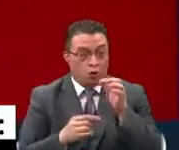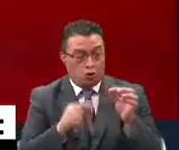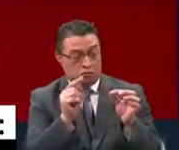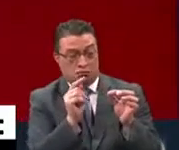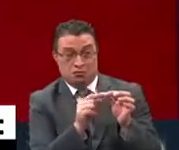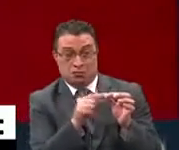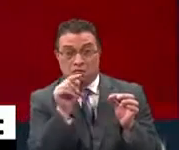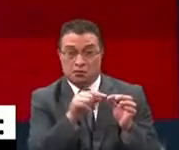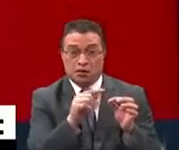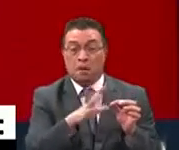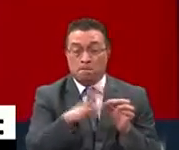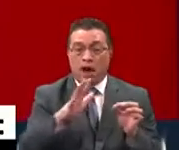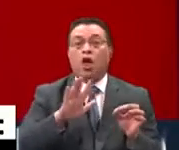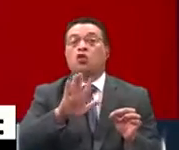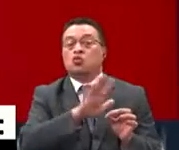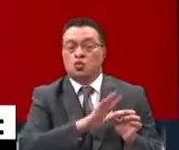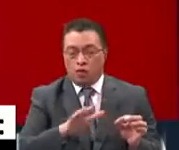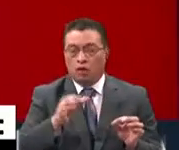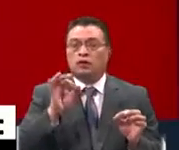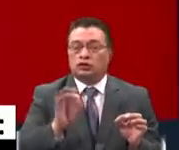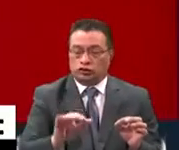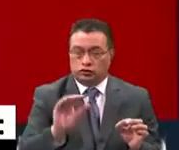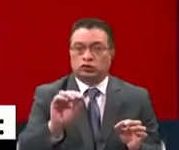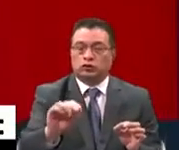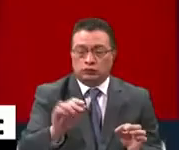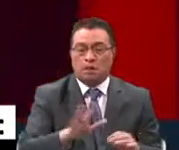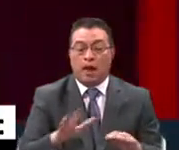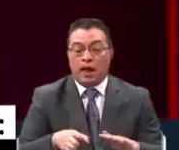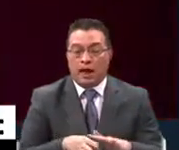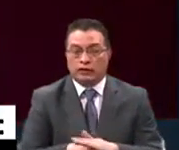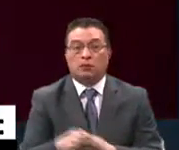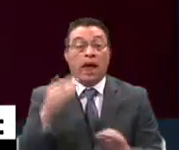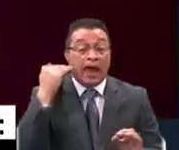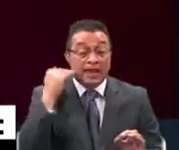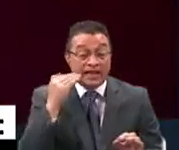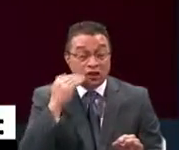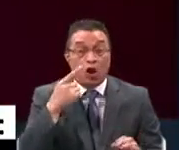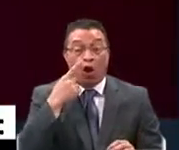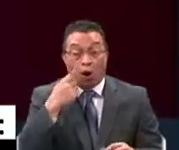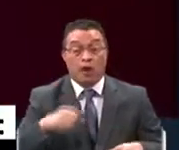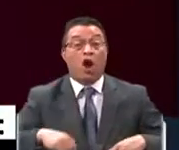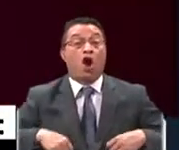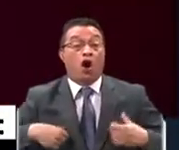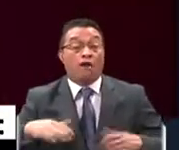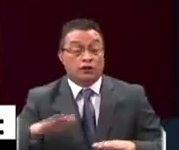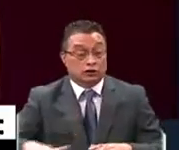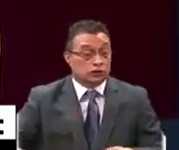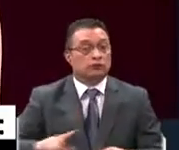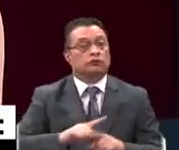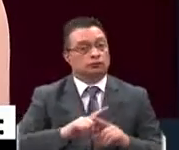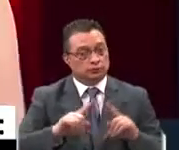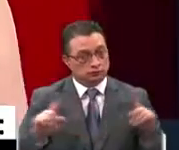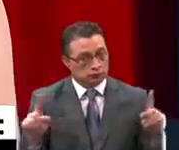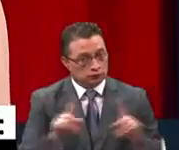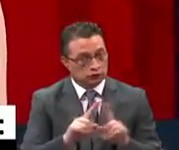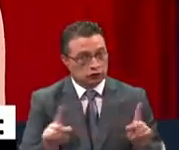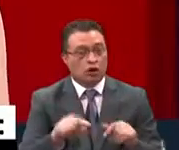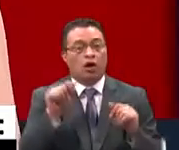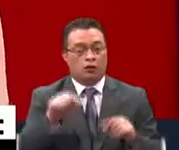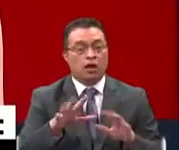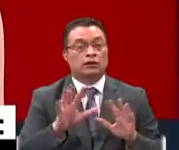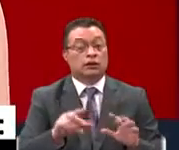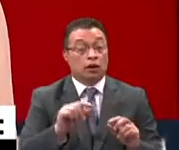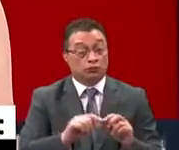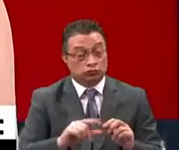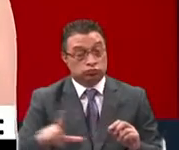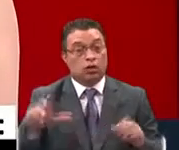mayor cautela con respecto al acceso al consumo, sobre todo para niños, niñas y adolescentes, donde efectivamente ocurre que